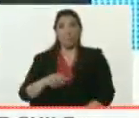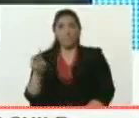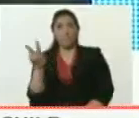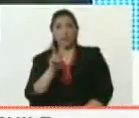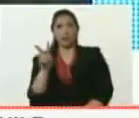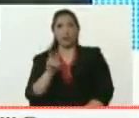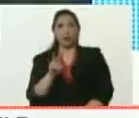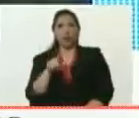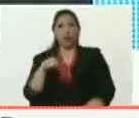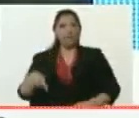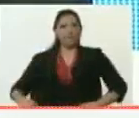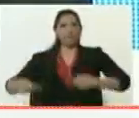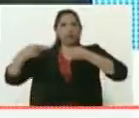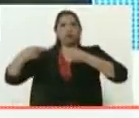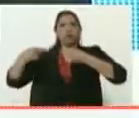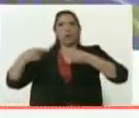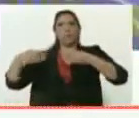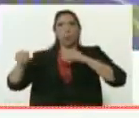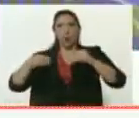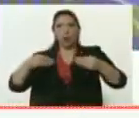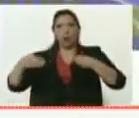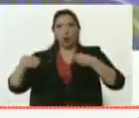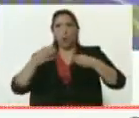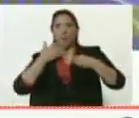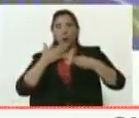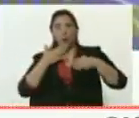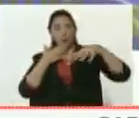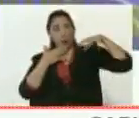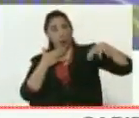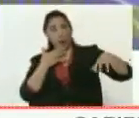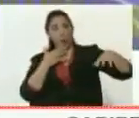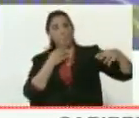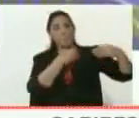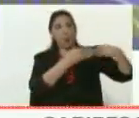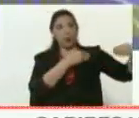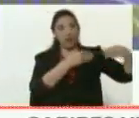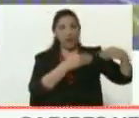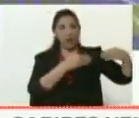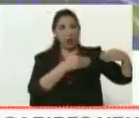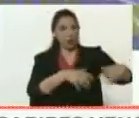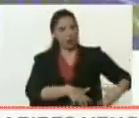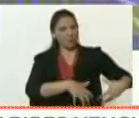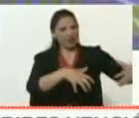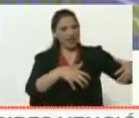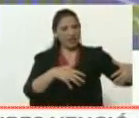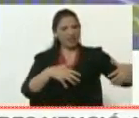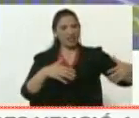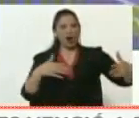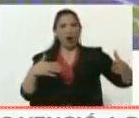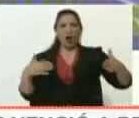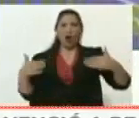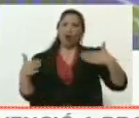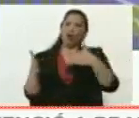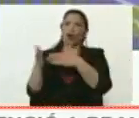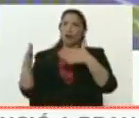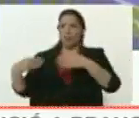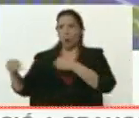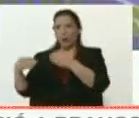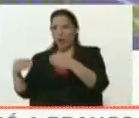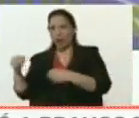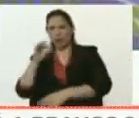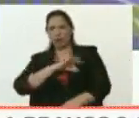es la confrontación de los modelos, el modelo capitalista contra el modelo del socialismo bolivariano. Y